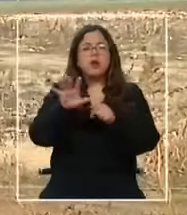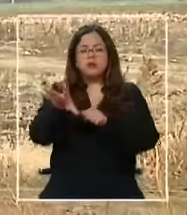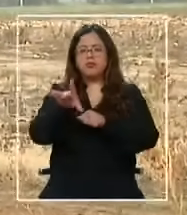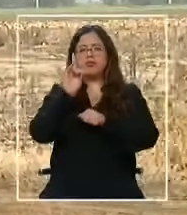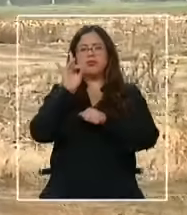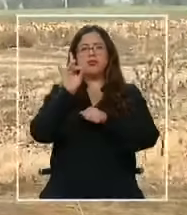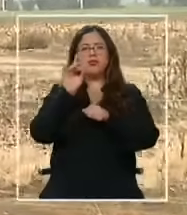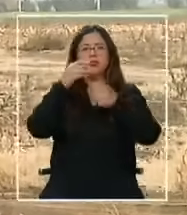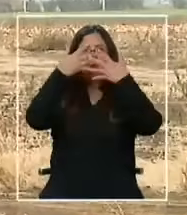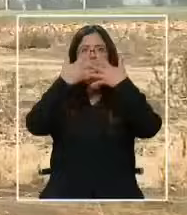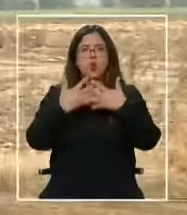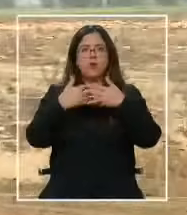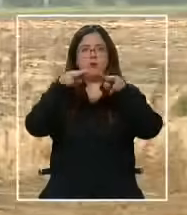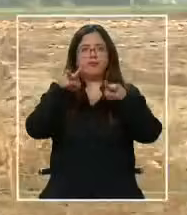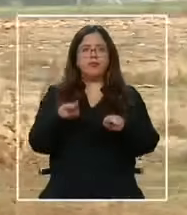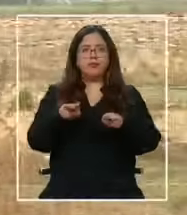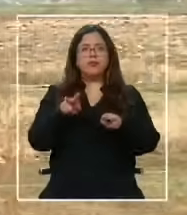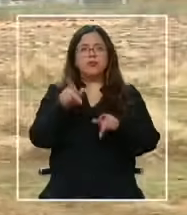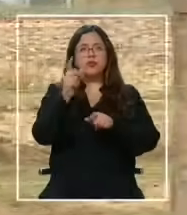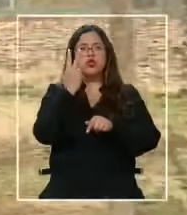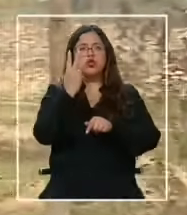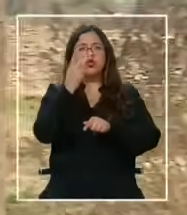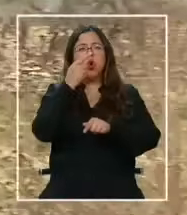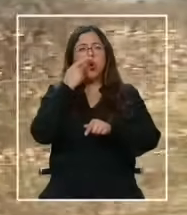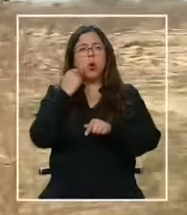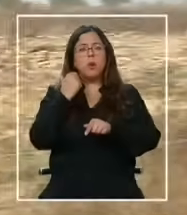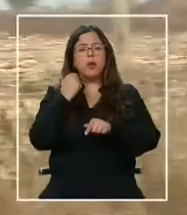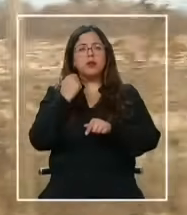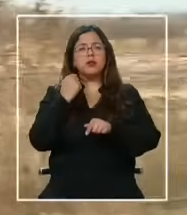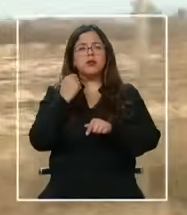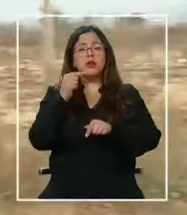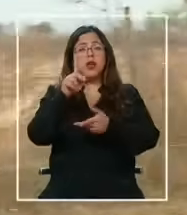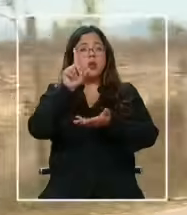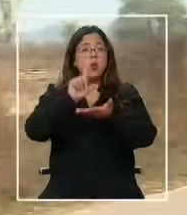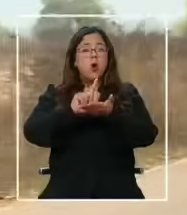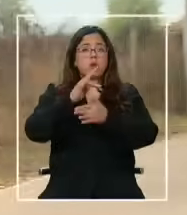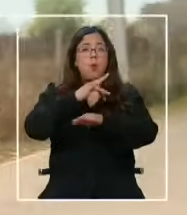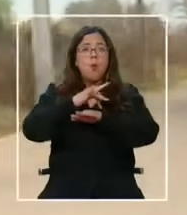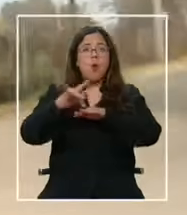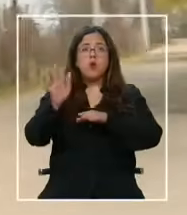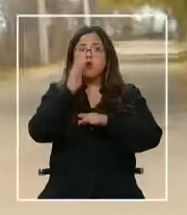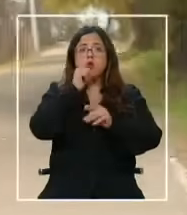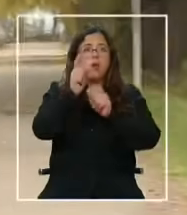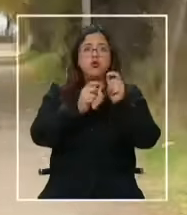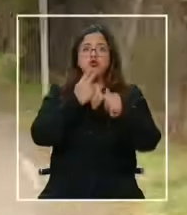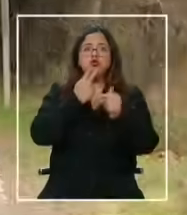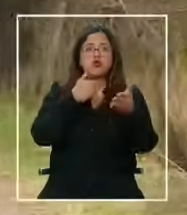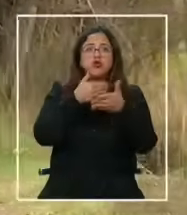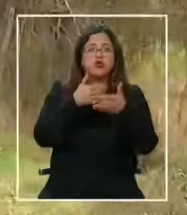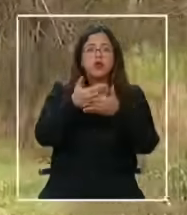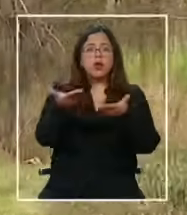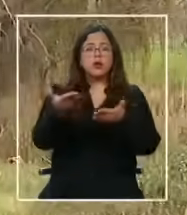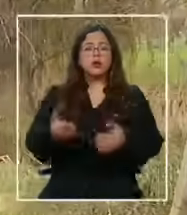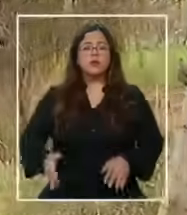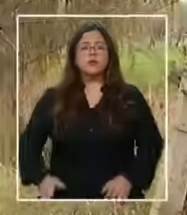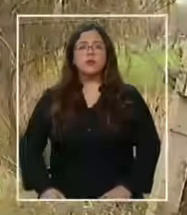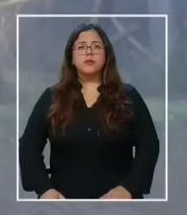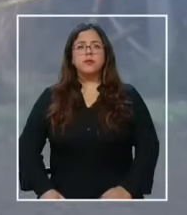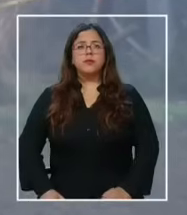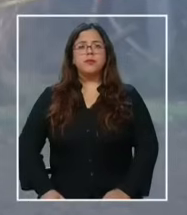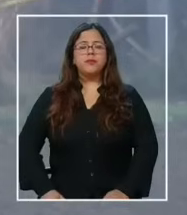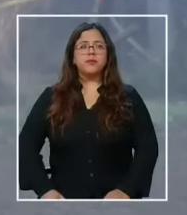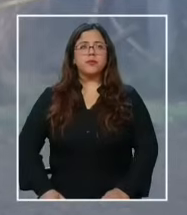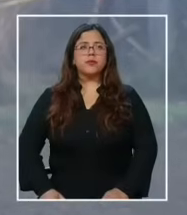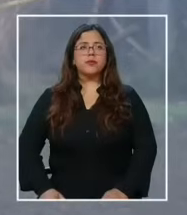cuerpo de estos dos hombres ustedes pueden ver que es un solitar lugar que no tiene residentes cercanos